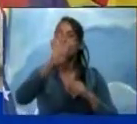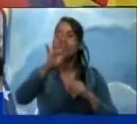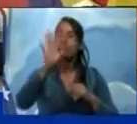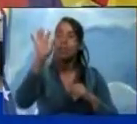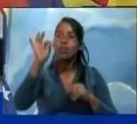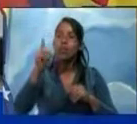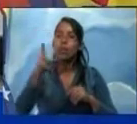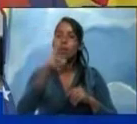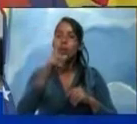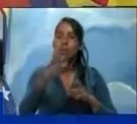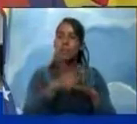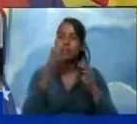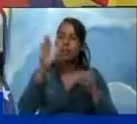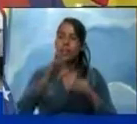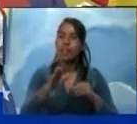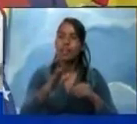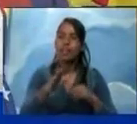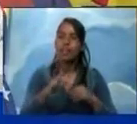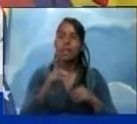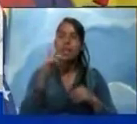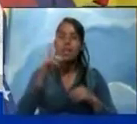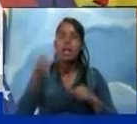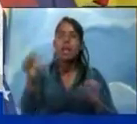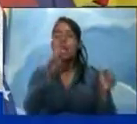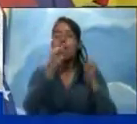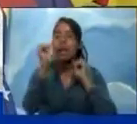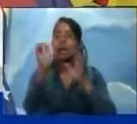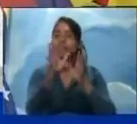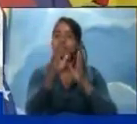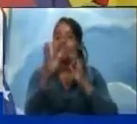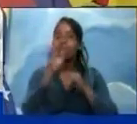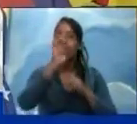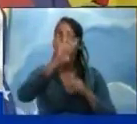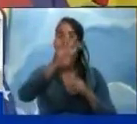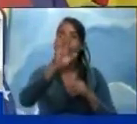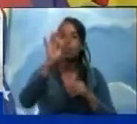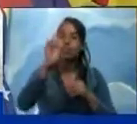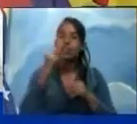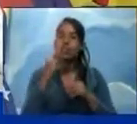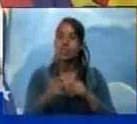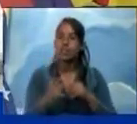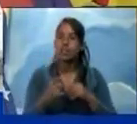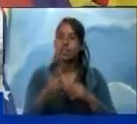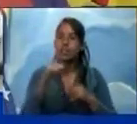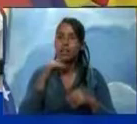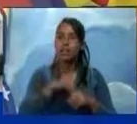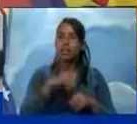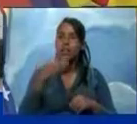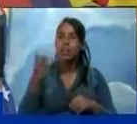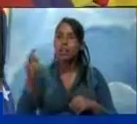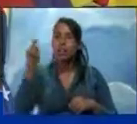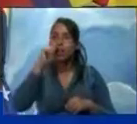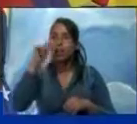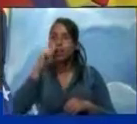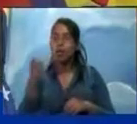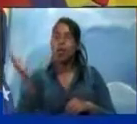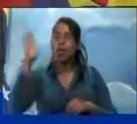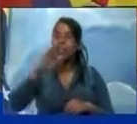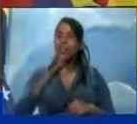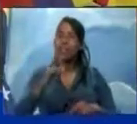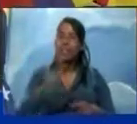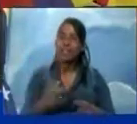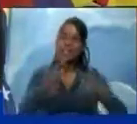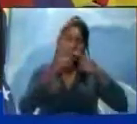Ahí está la respuesta. ¿Cómo dice el Salmo 49:20? Diga conmigo. El hombre que está